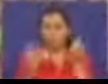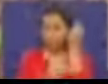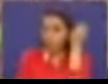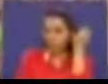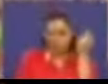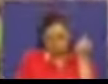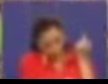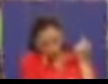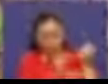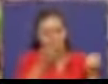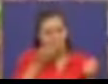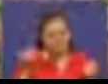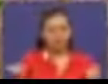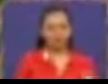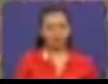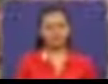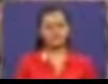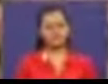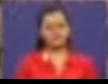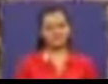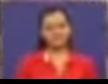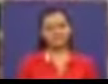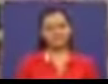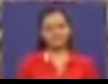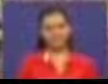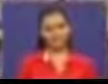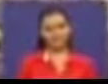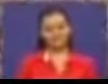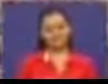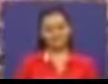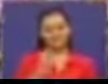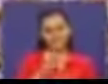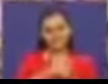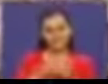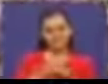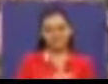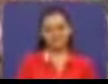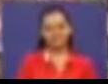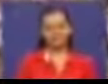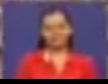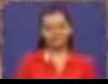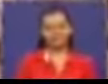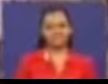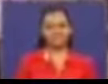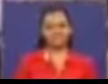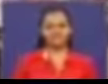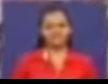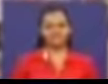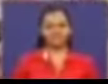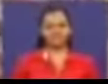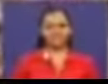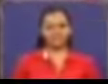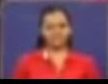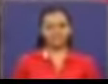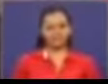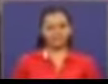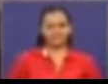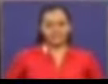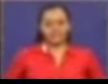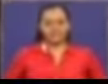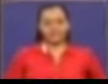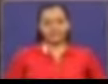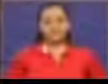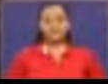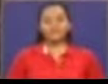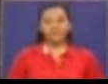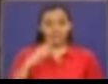Esa será una patria, mi compañero. Miren esa maravilla. ¿Qué es esto?